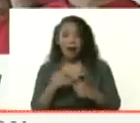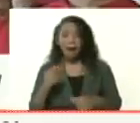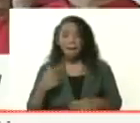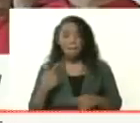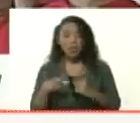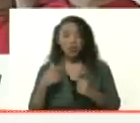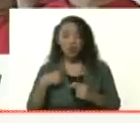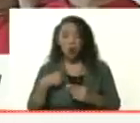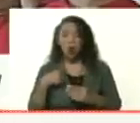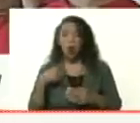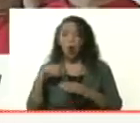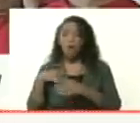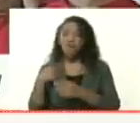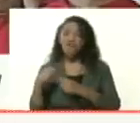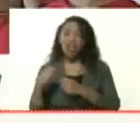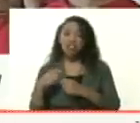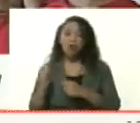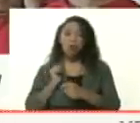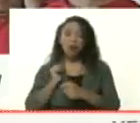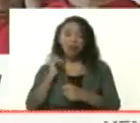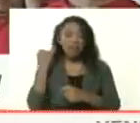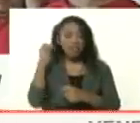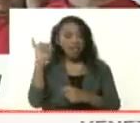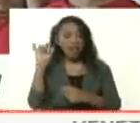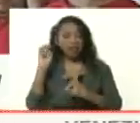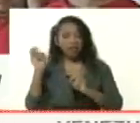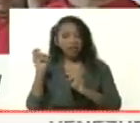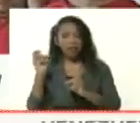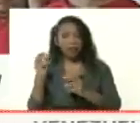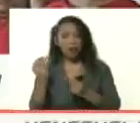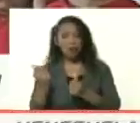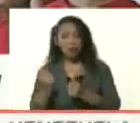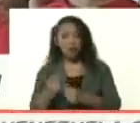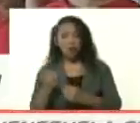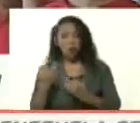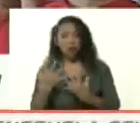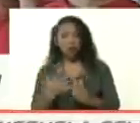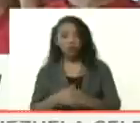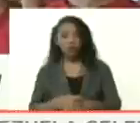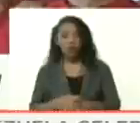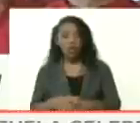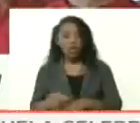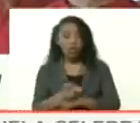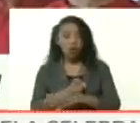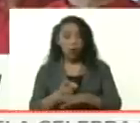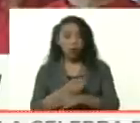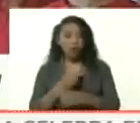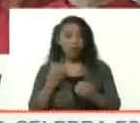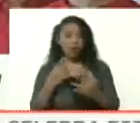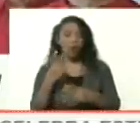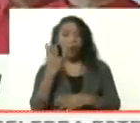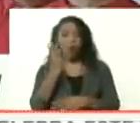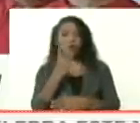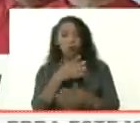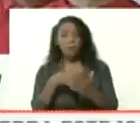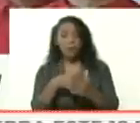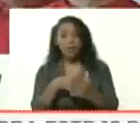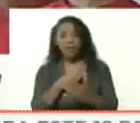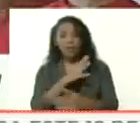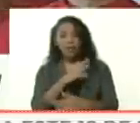gana. Así es muy fácil tener empresa. Y el gobierno dándole 4.500 millones de dólares mensuales,